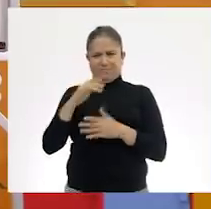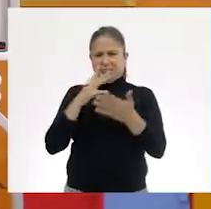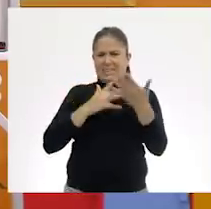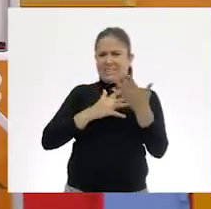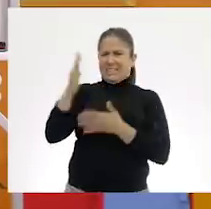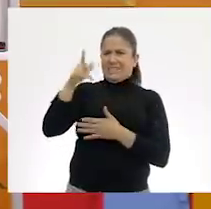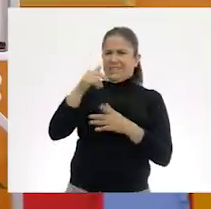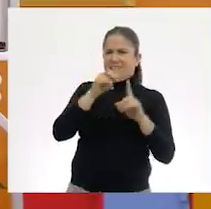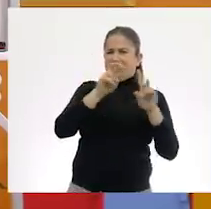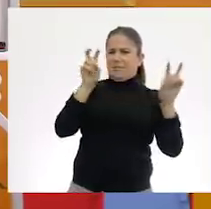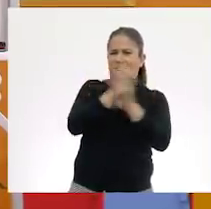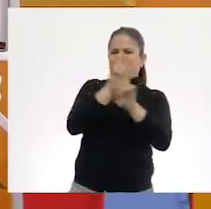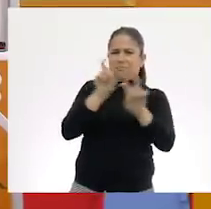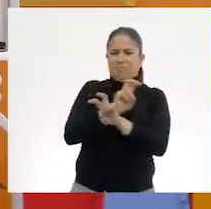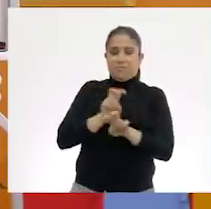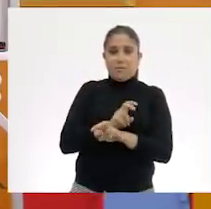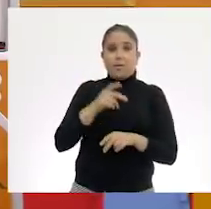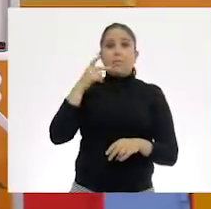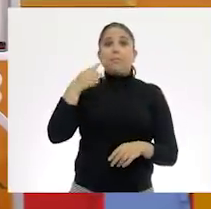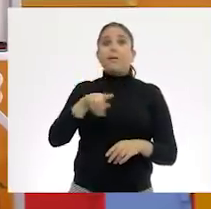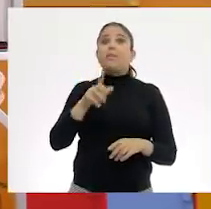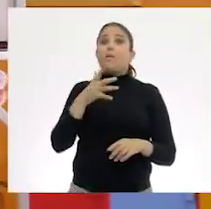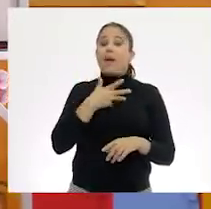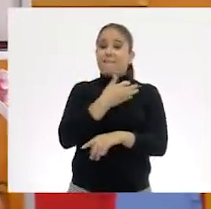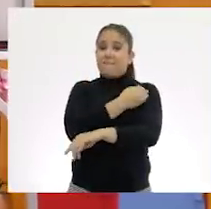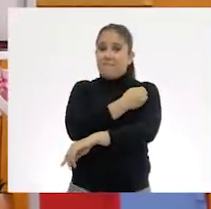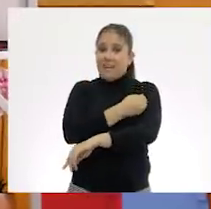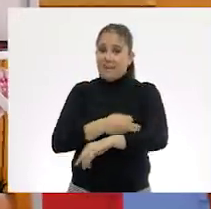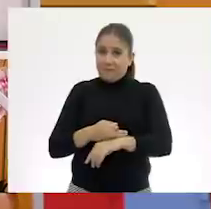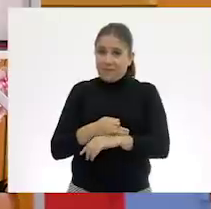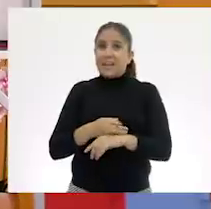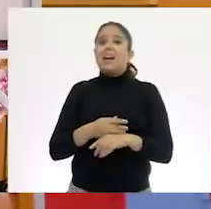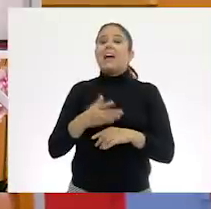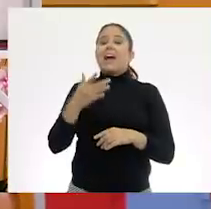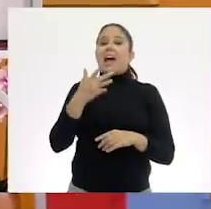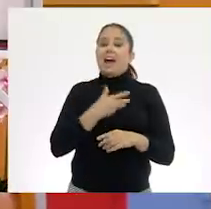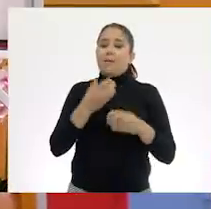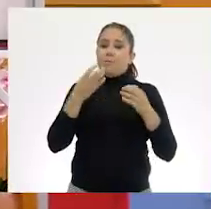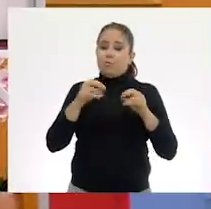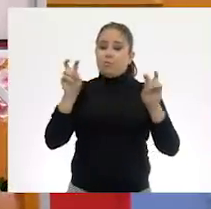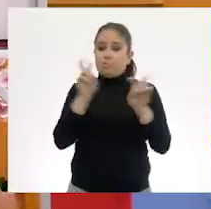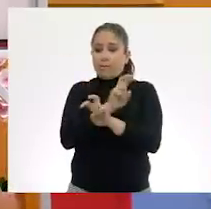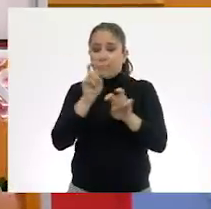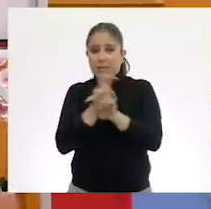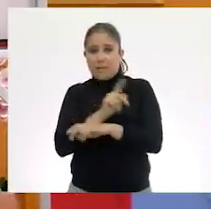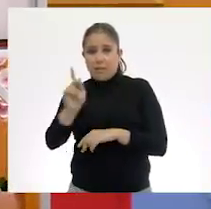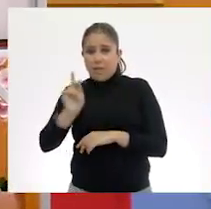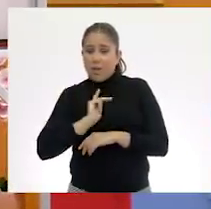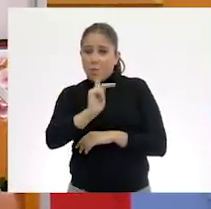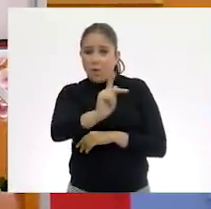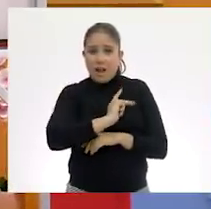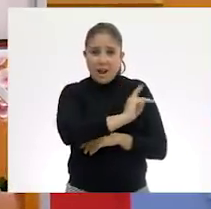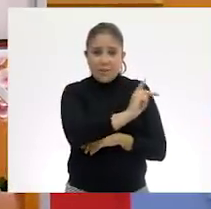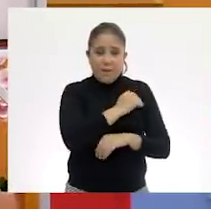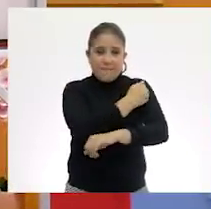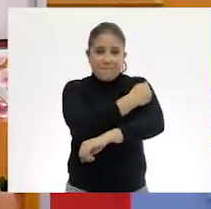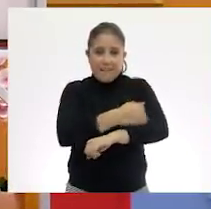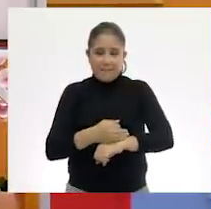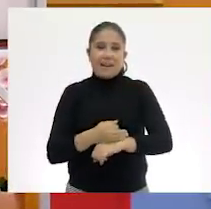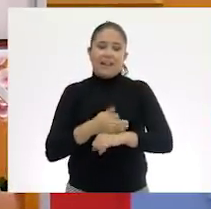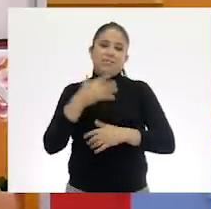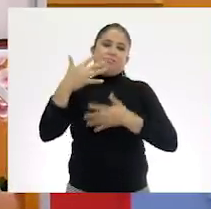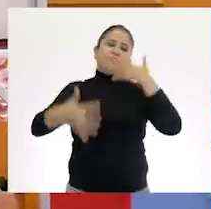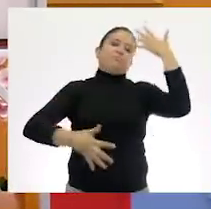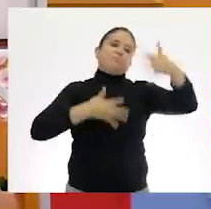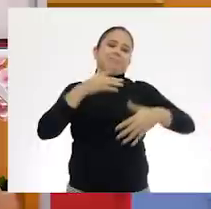dos apellidos, pero cuando se trata de un directorio familiar donde compartes los apellidos o uno de ellos cuando menos, así